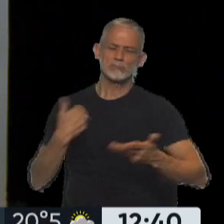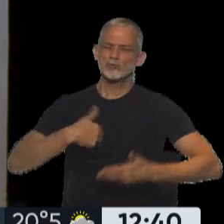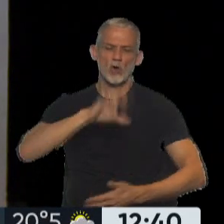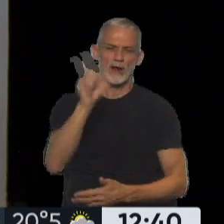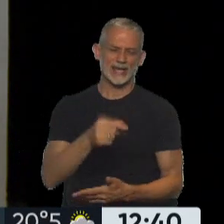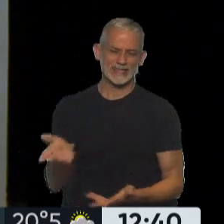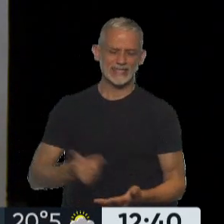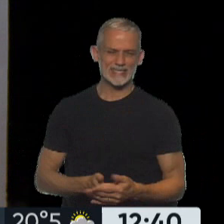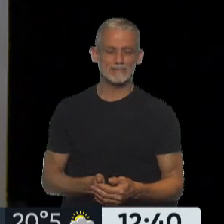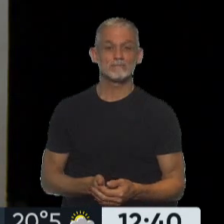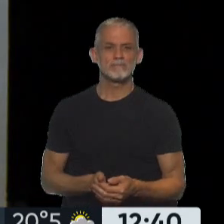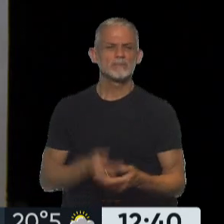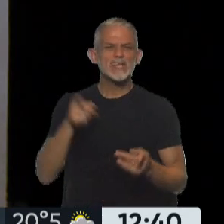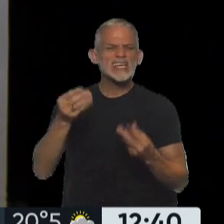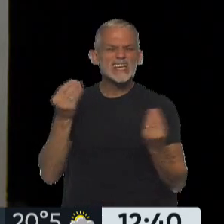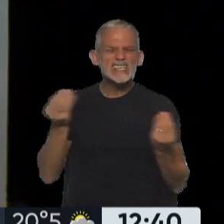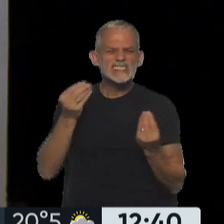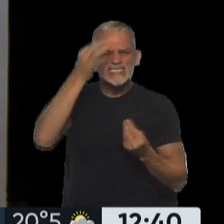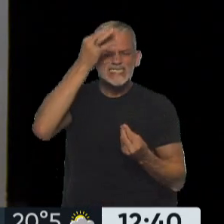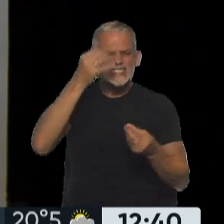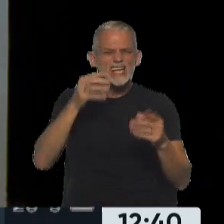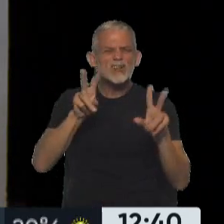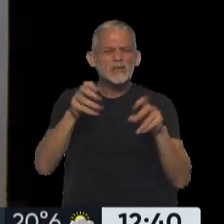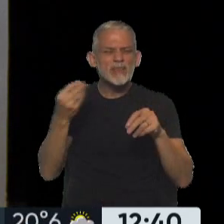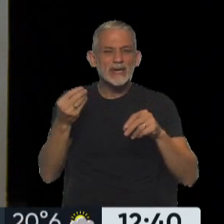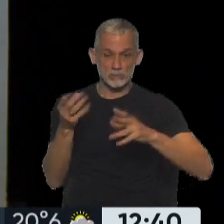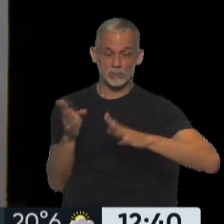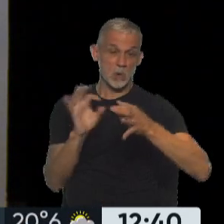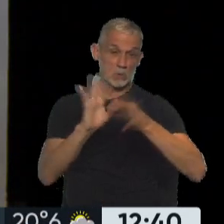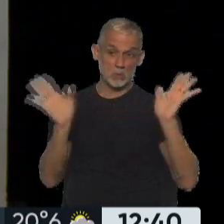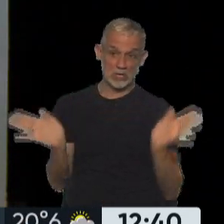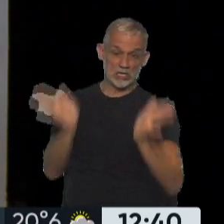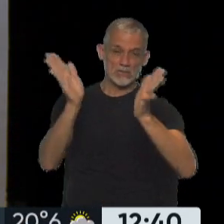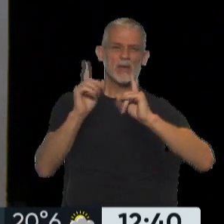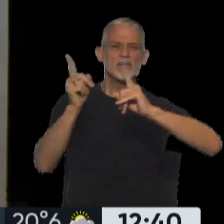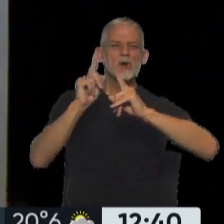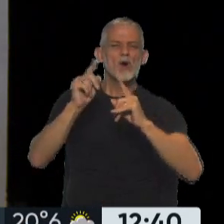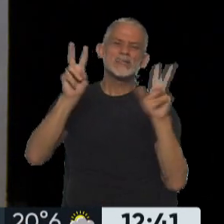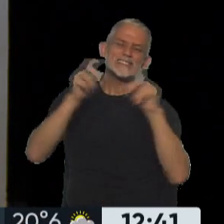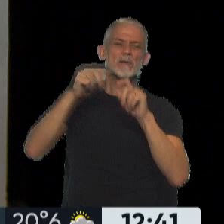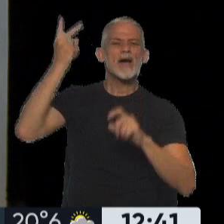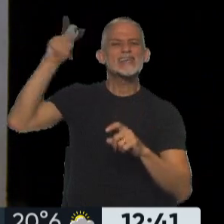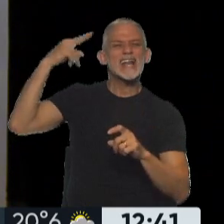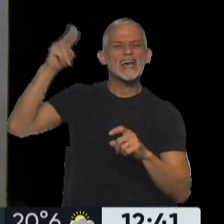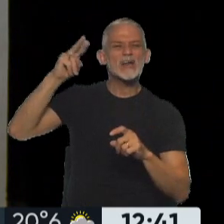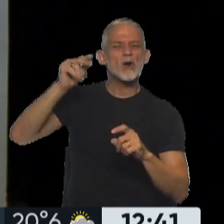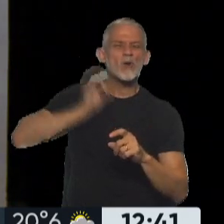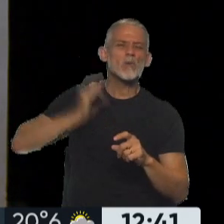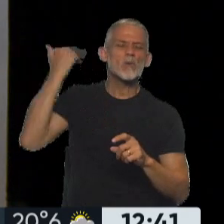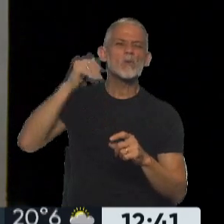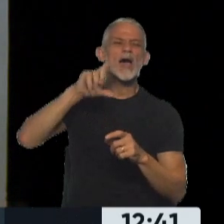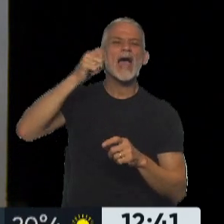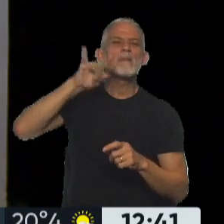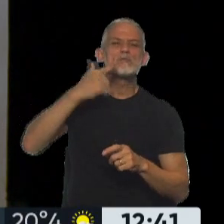¿De qué se trata Fuera de este Mundo? Fuera de este Mundo es una versión libre del extranjero de Albert Camus. Es